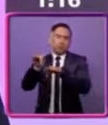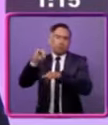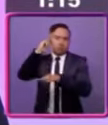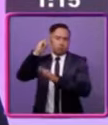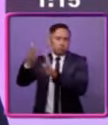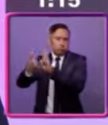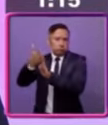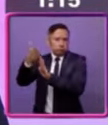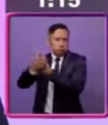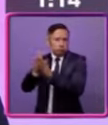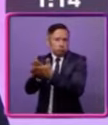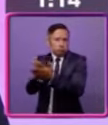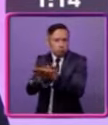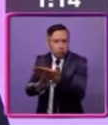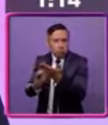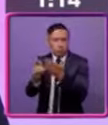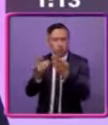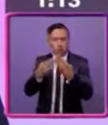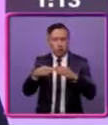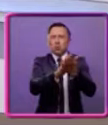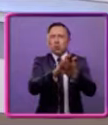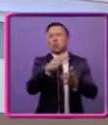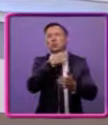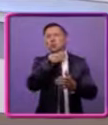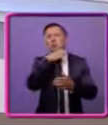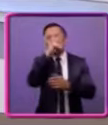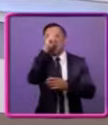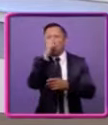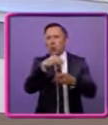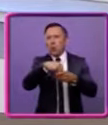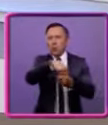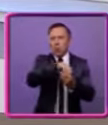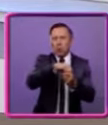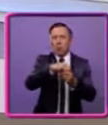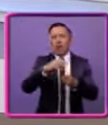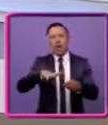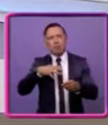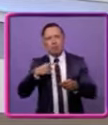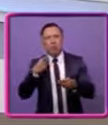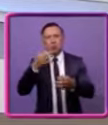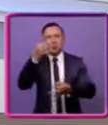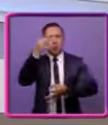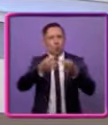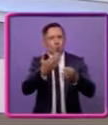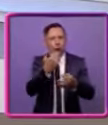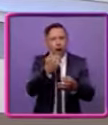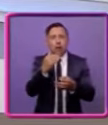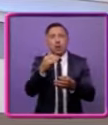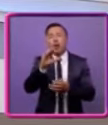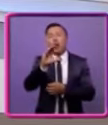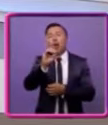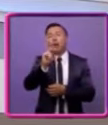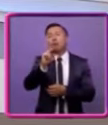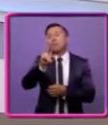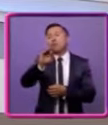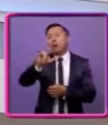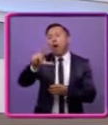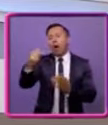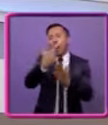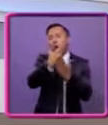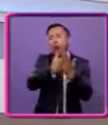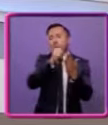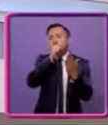cobarde los partidos políticos les da miedo ya comunicarse con los millennials con la gente que viene en la nueva generación